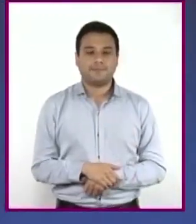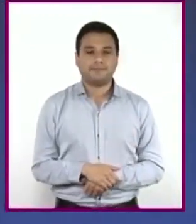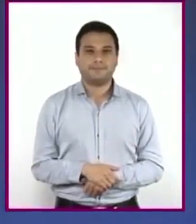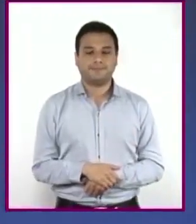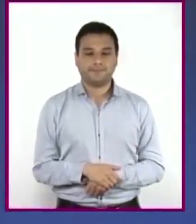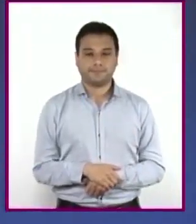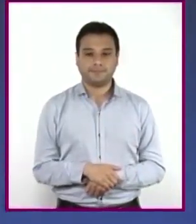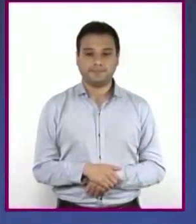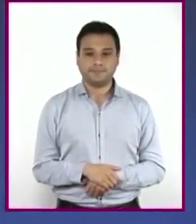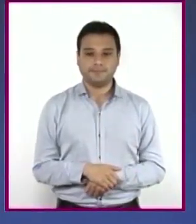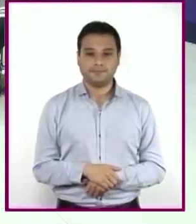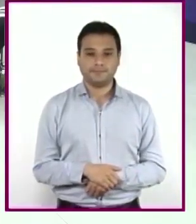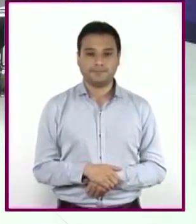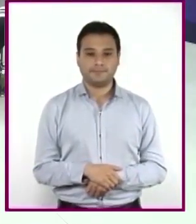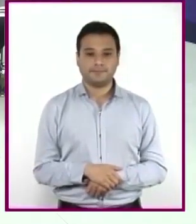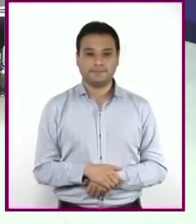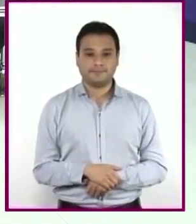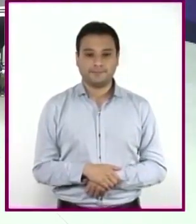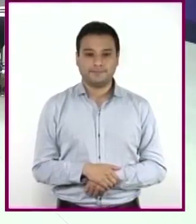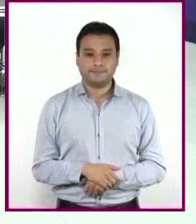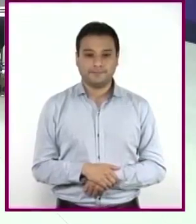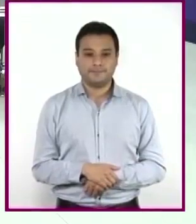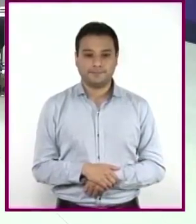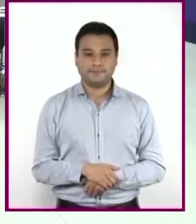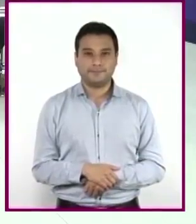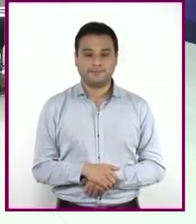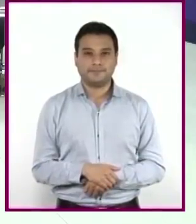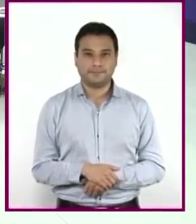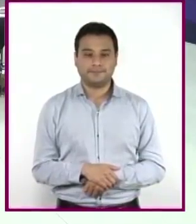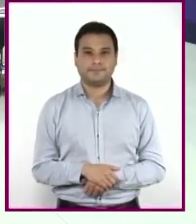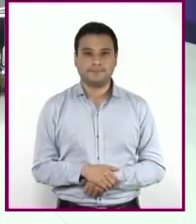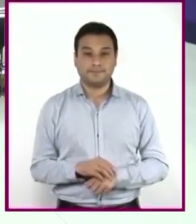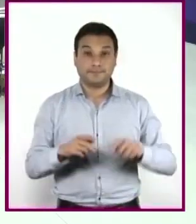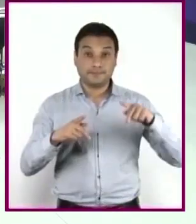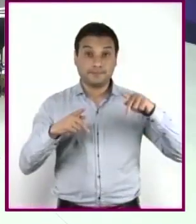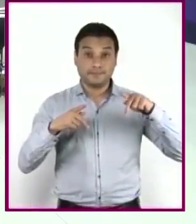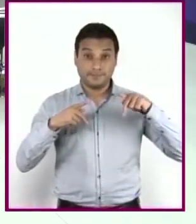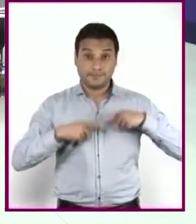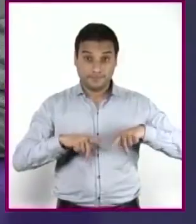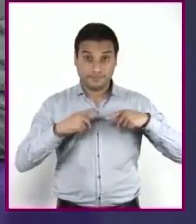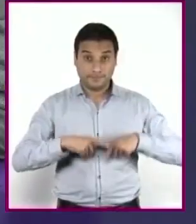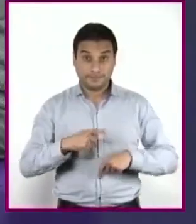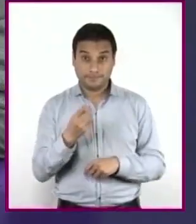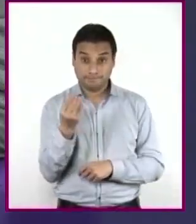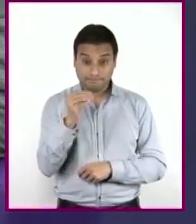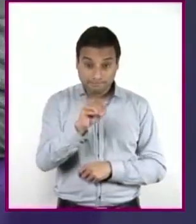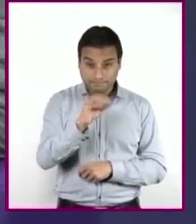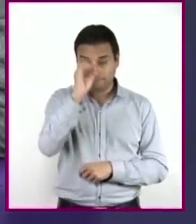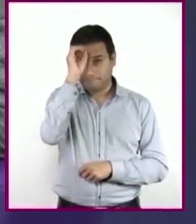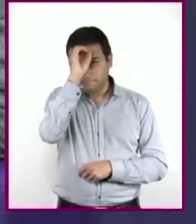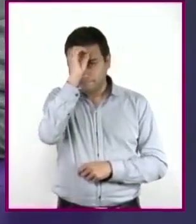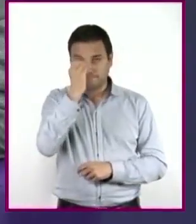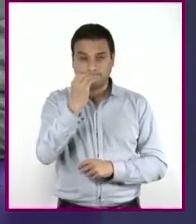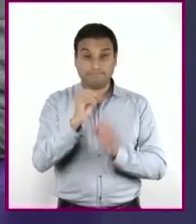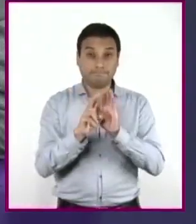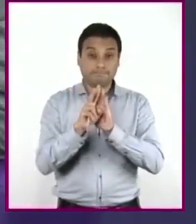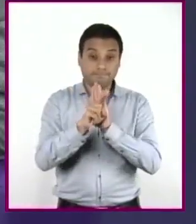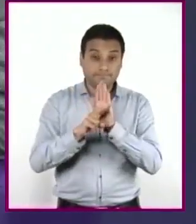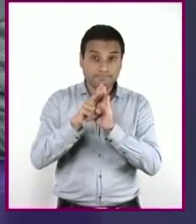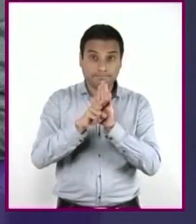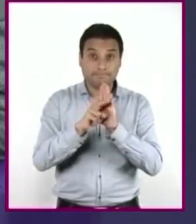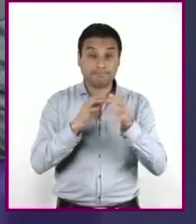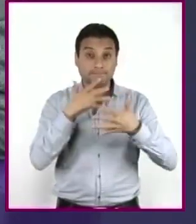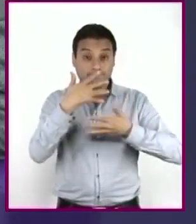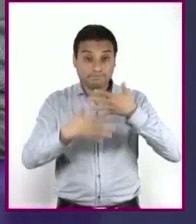¿Debería haber una regulación o sanciones para las cuentas o personas que suban contenido violento? Que si lo hacen con mucha